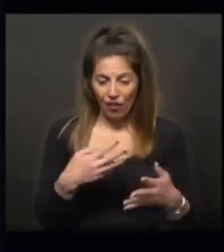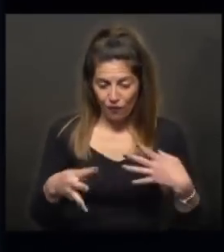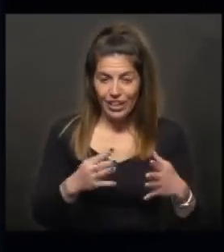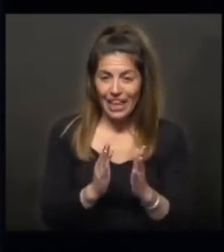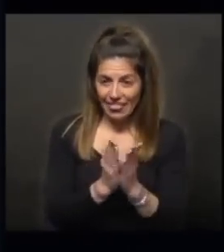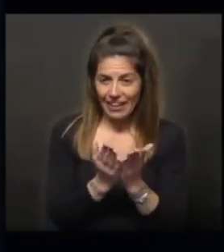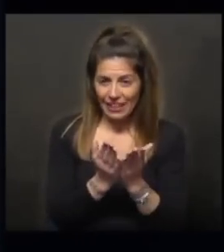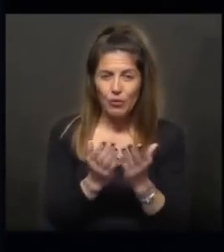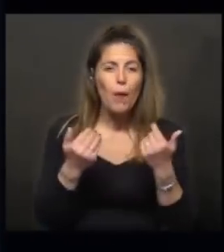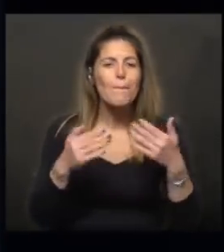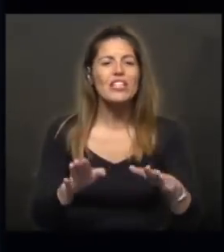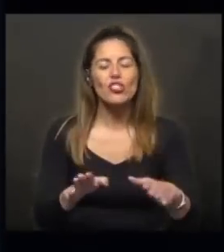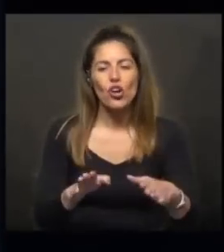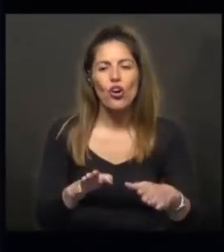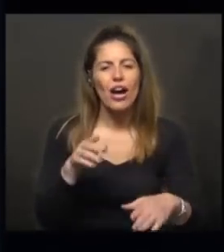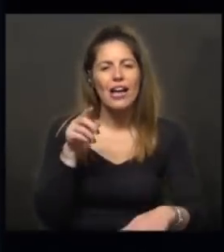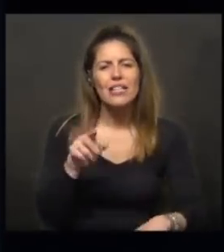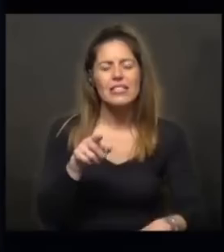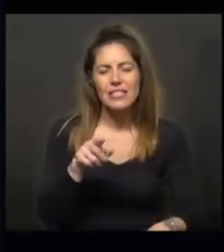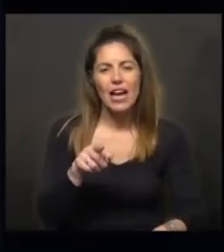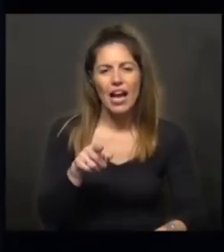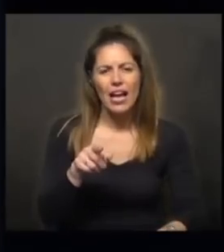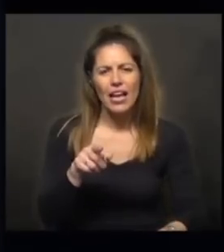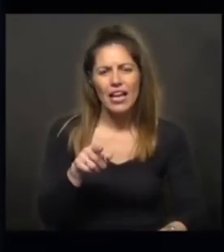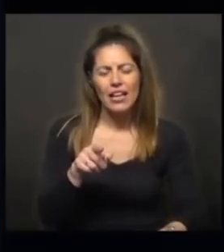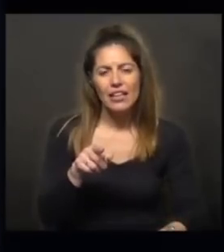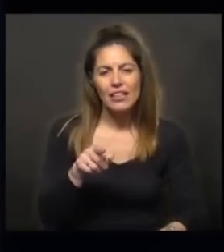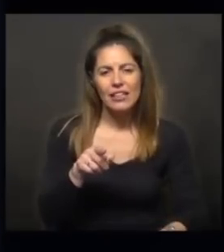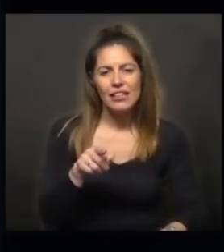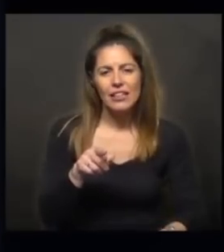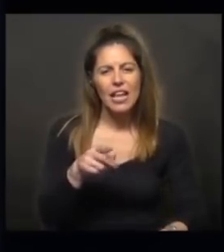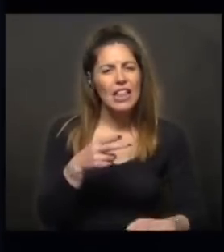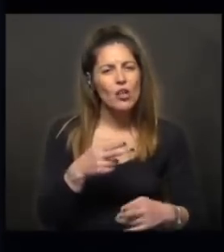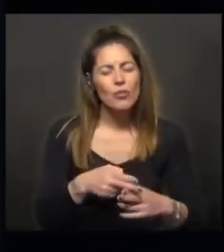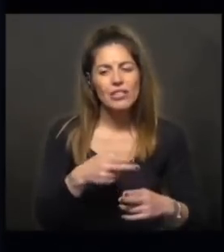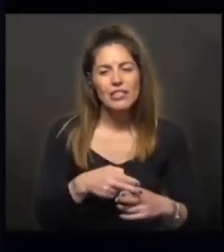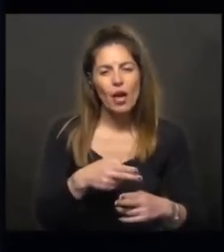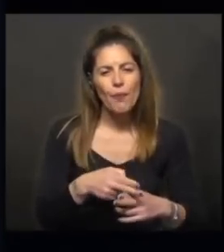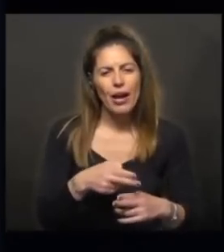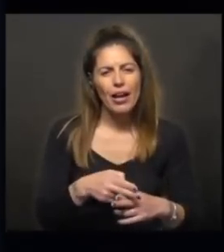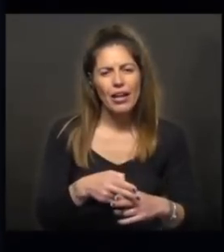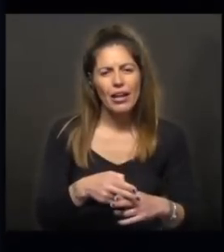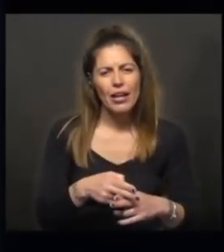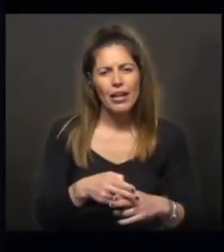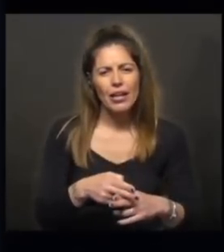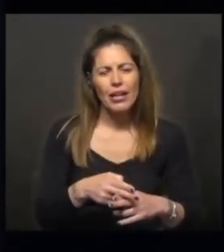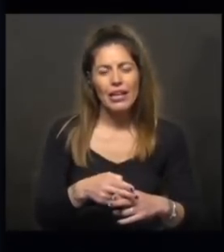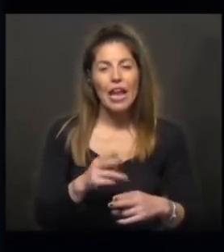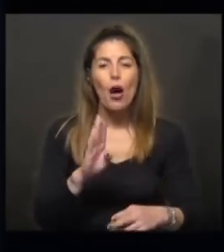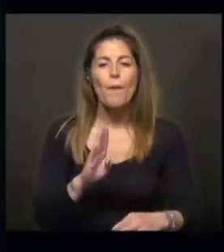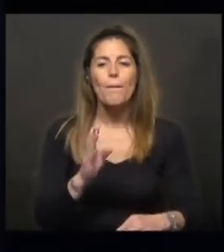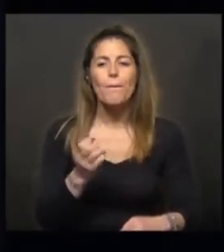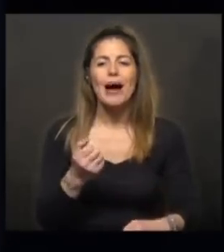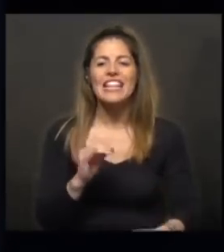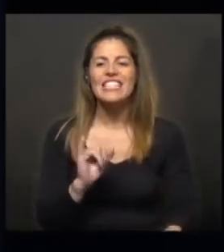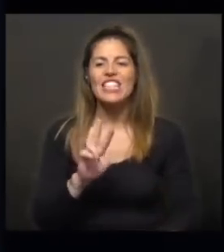que empezó allá en cómo se llama ahí en la pasiva de la intendencia de